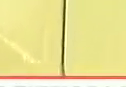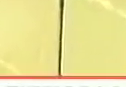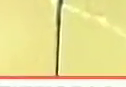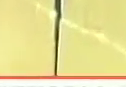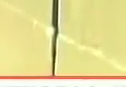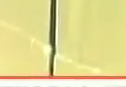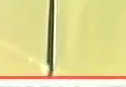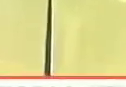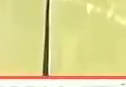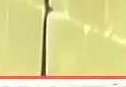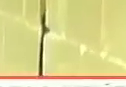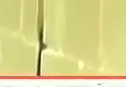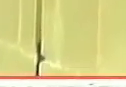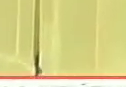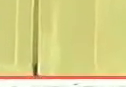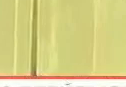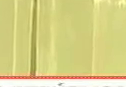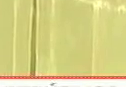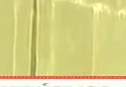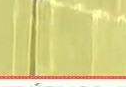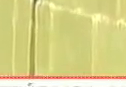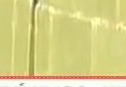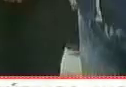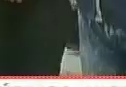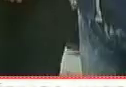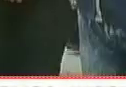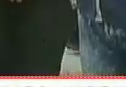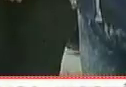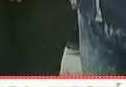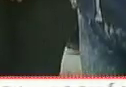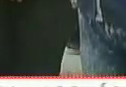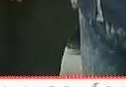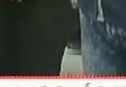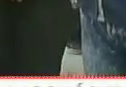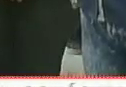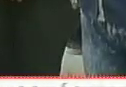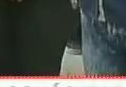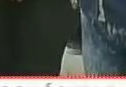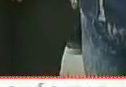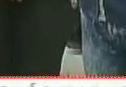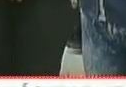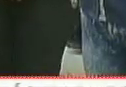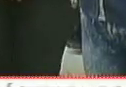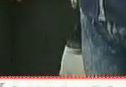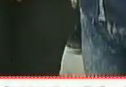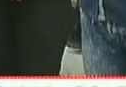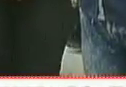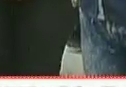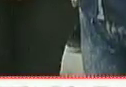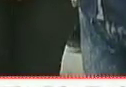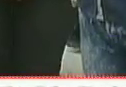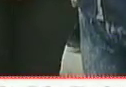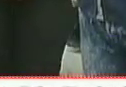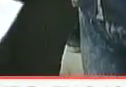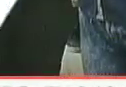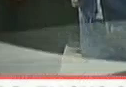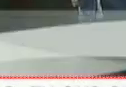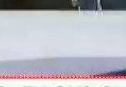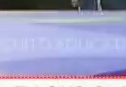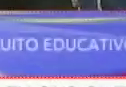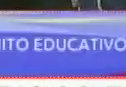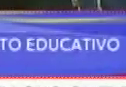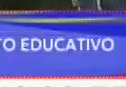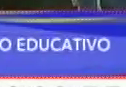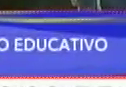las comunidades aquí presentes que las llamas del consejo educativos escolares vamos a poner estas escuelas bellas para que